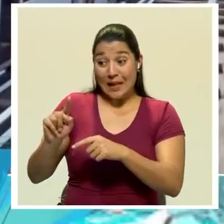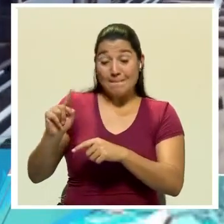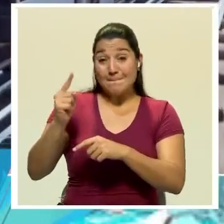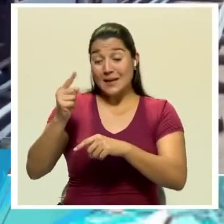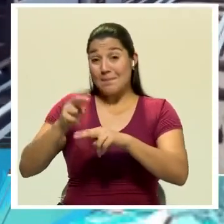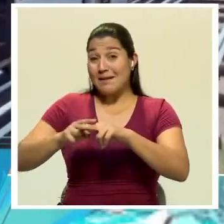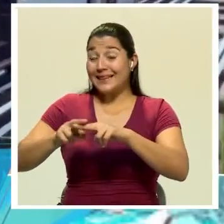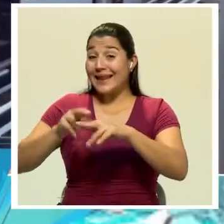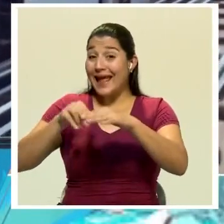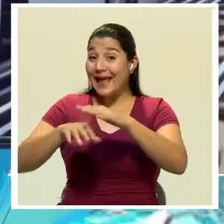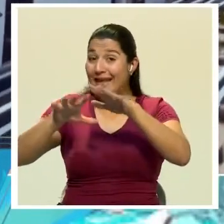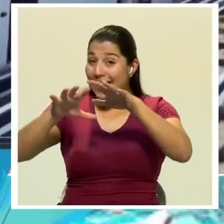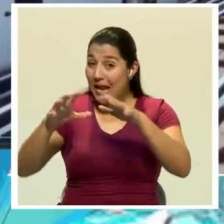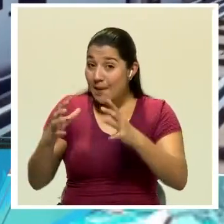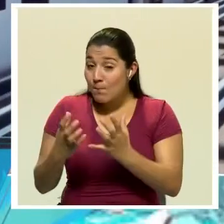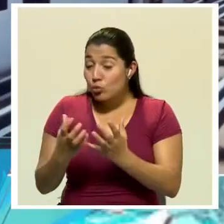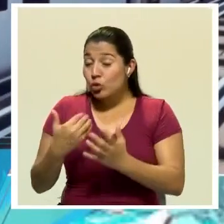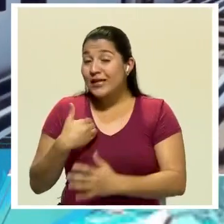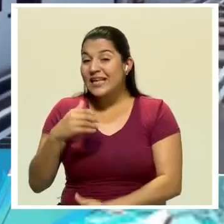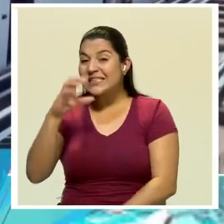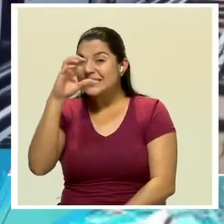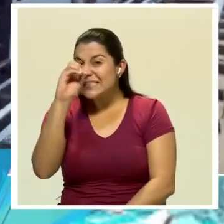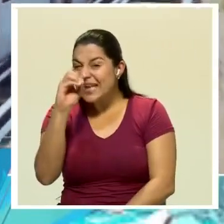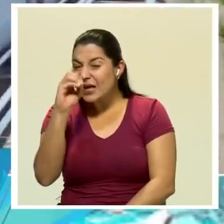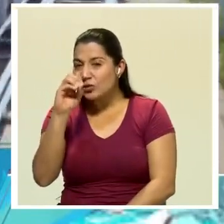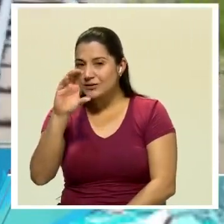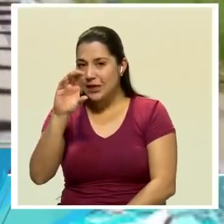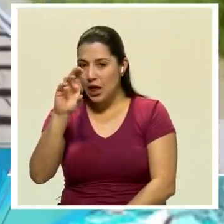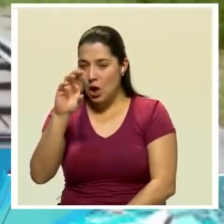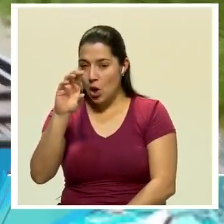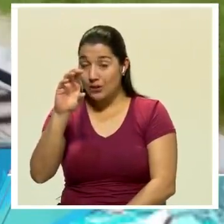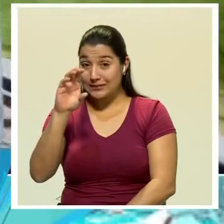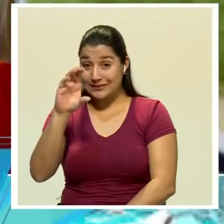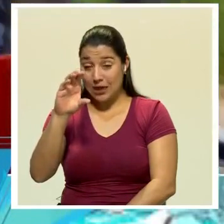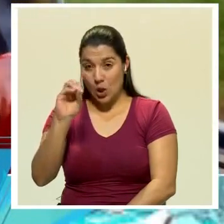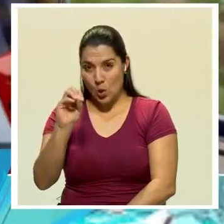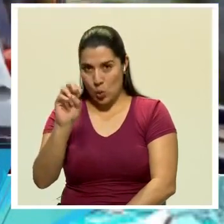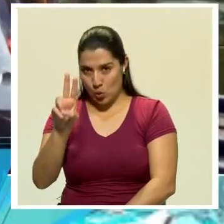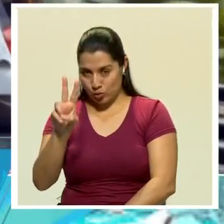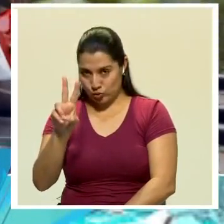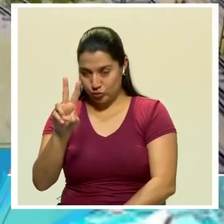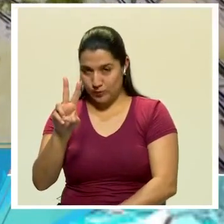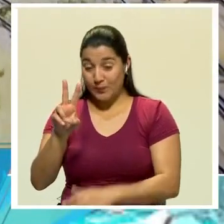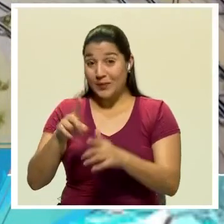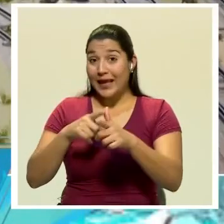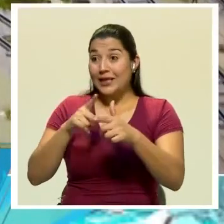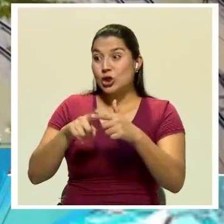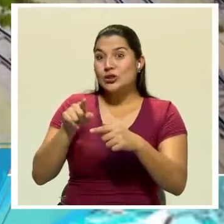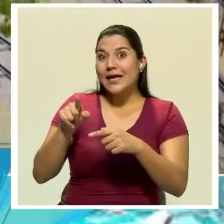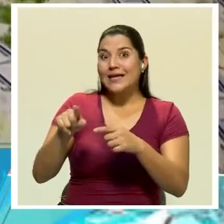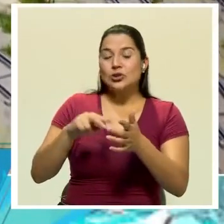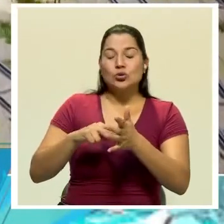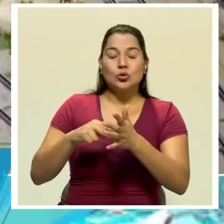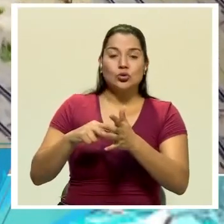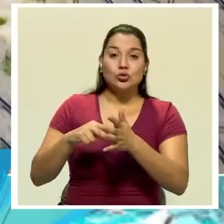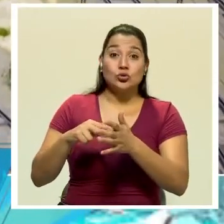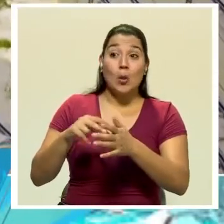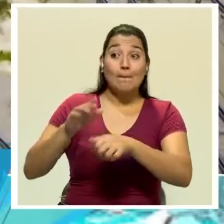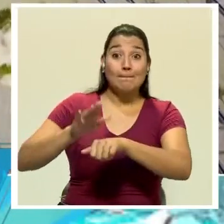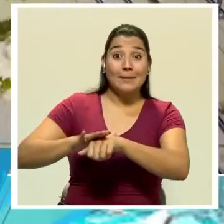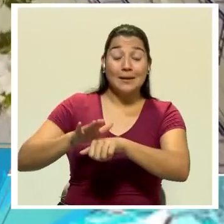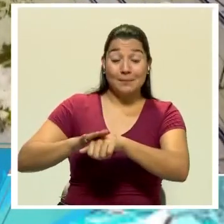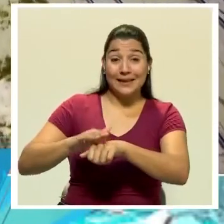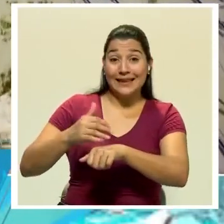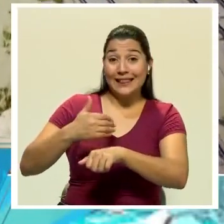que tiene cero emisiones. Eso obviamente nos ha traído bastante colaboración por parte